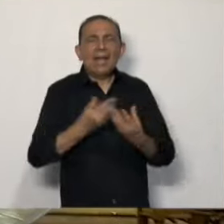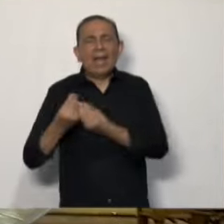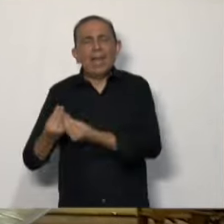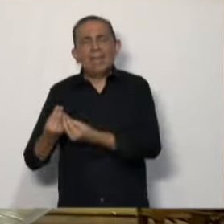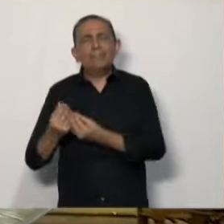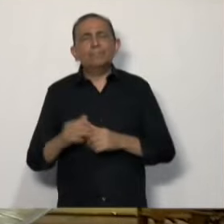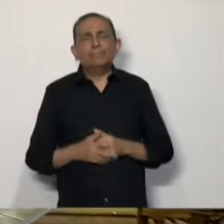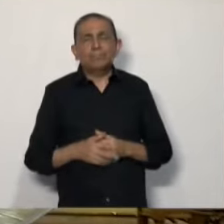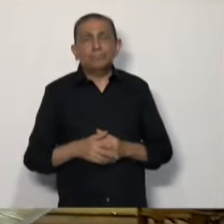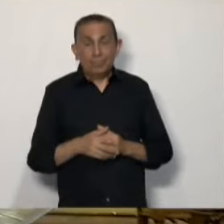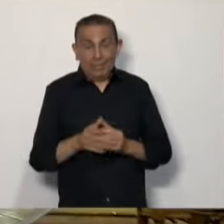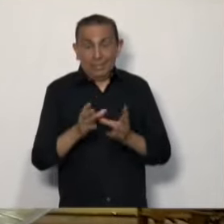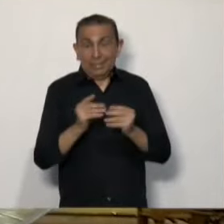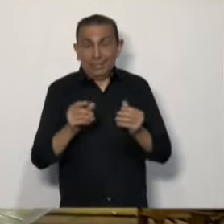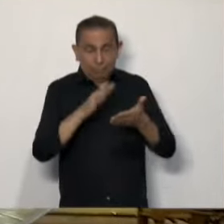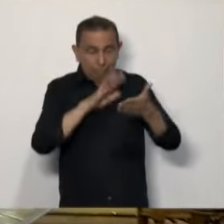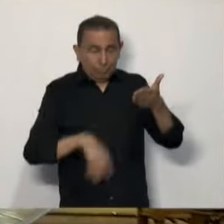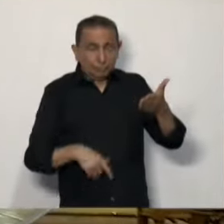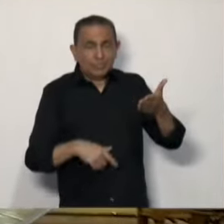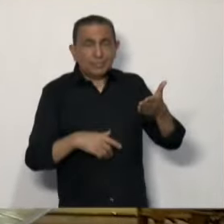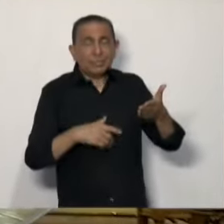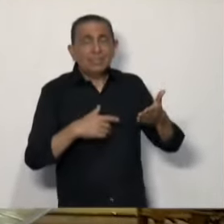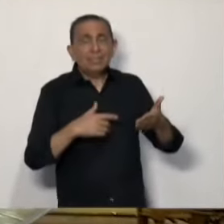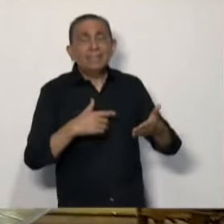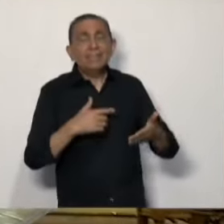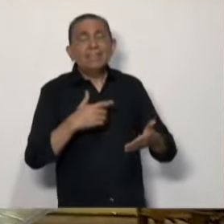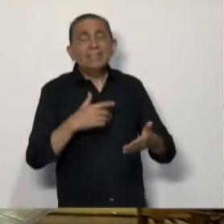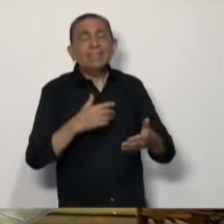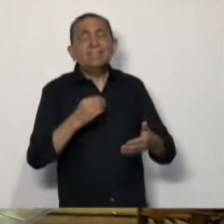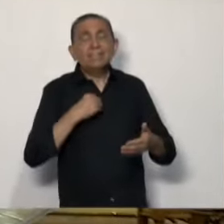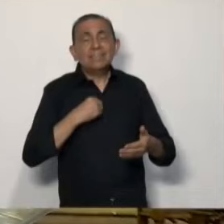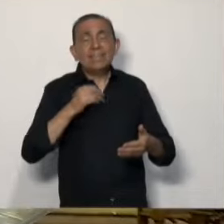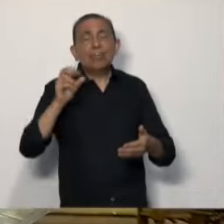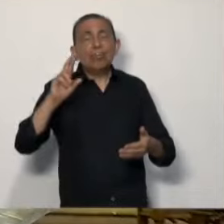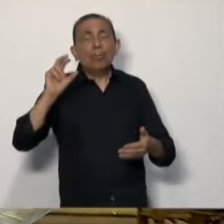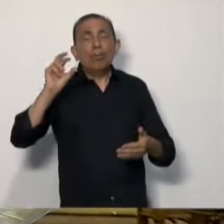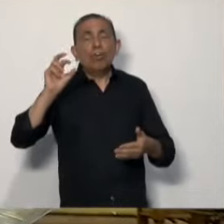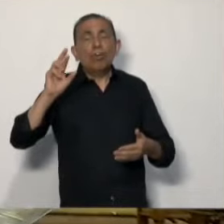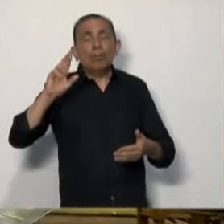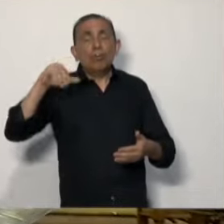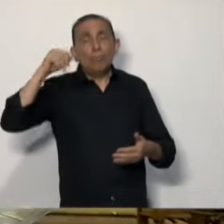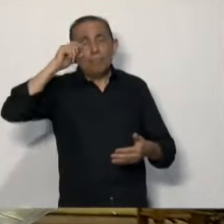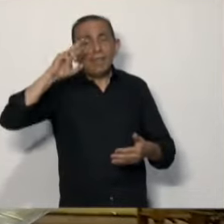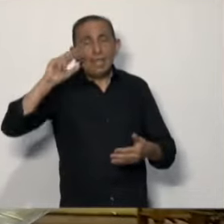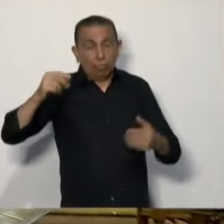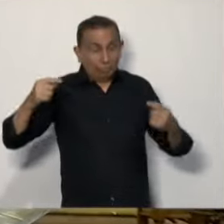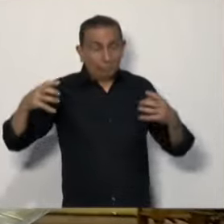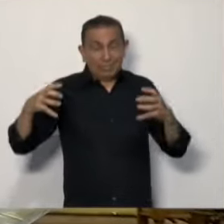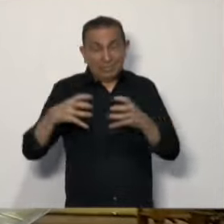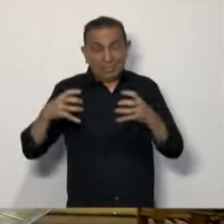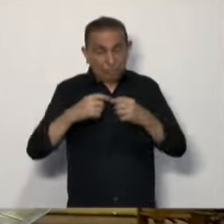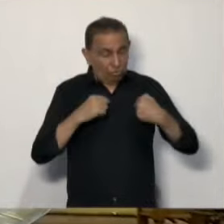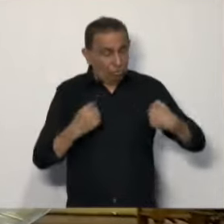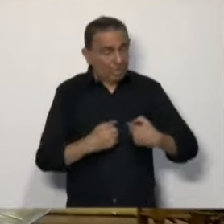Termino con un texto de San Oscar Romero que nos habla de esta tensión entre cambiar el corazón